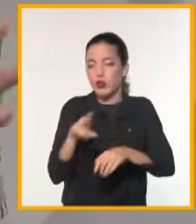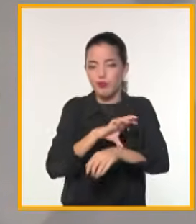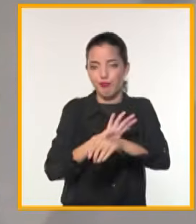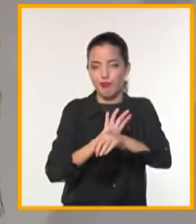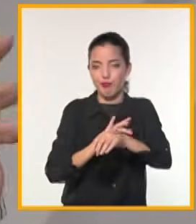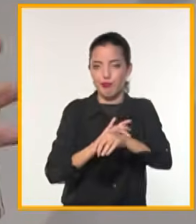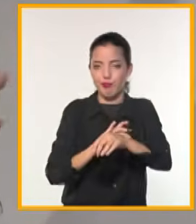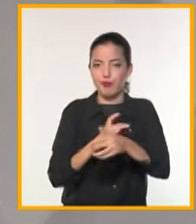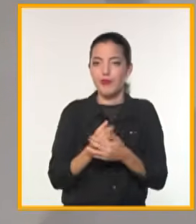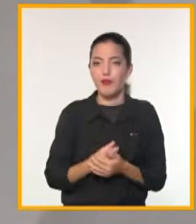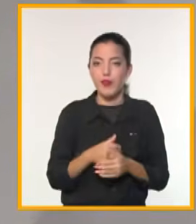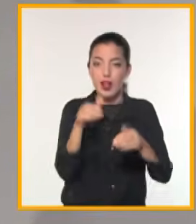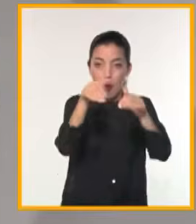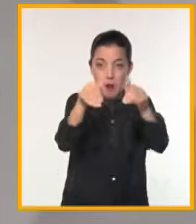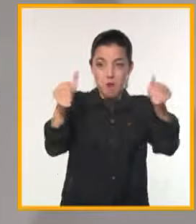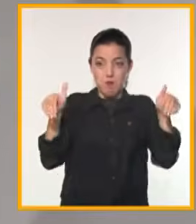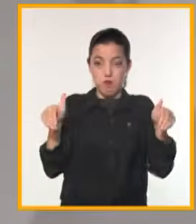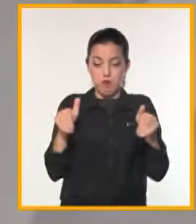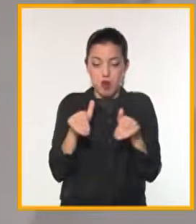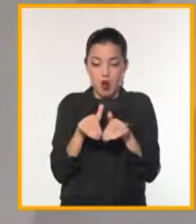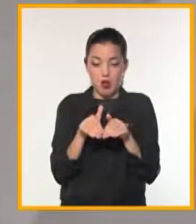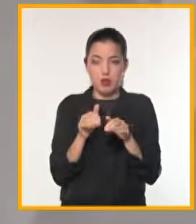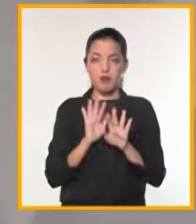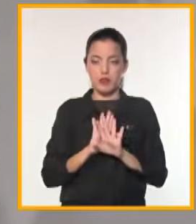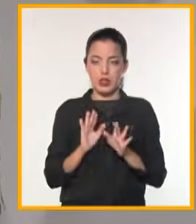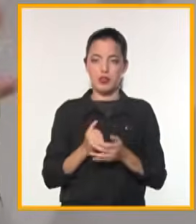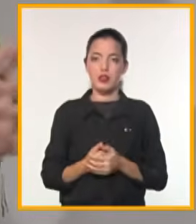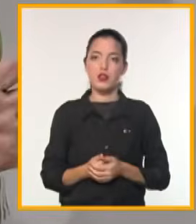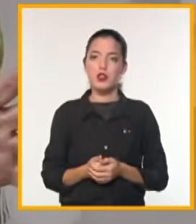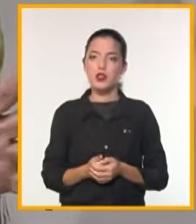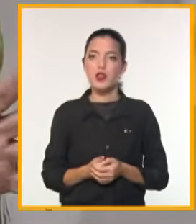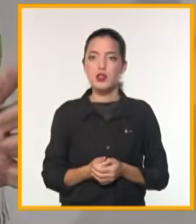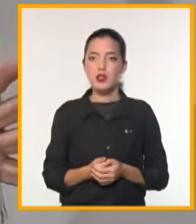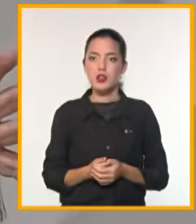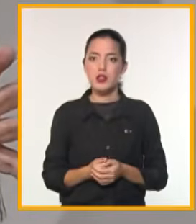fuera, así mismo, estaban todos bajo, y nadie